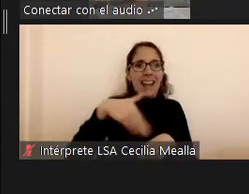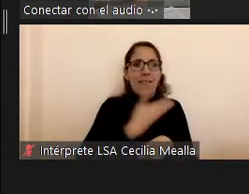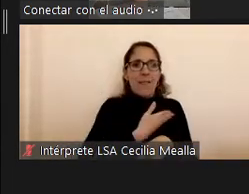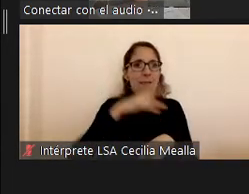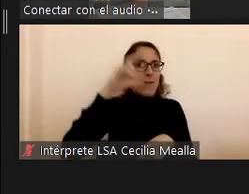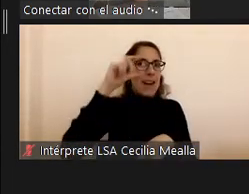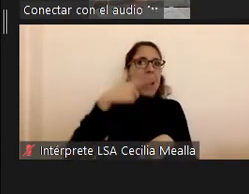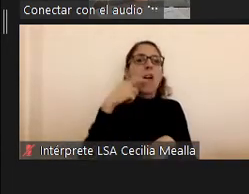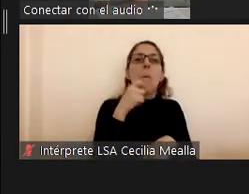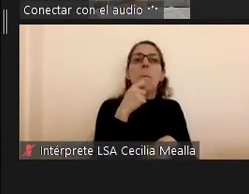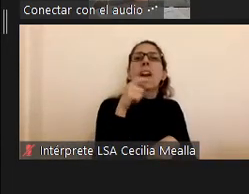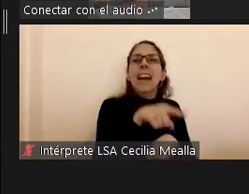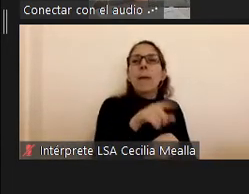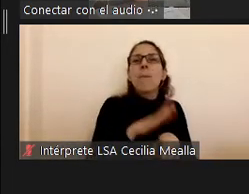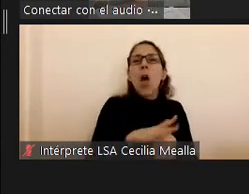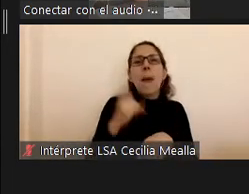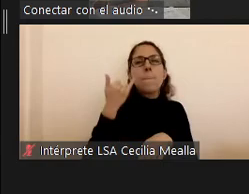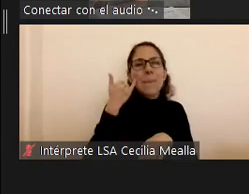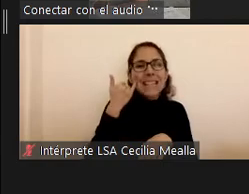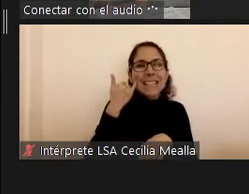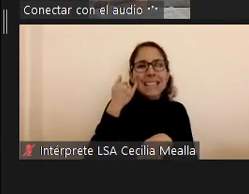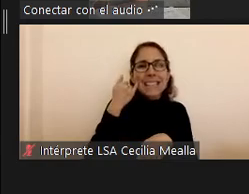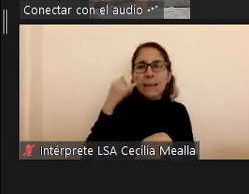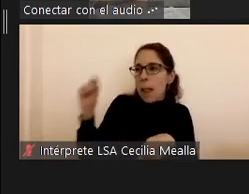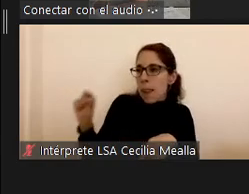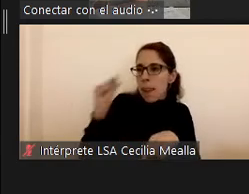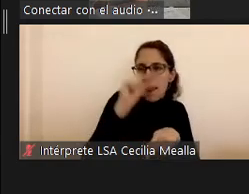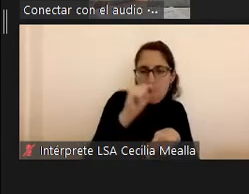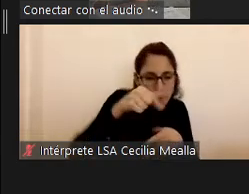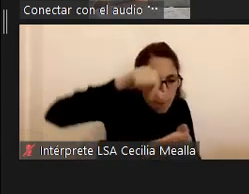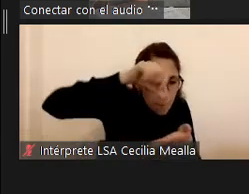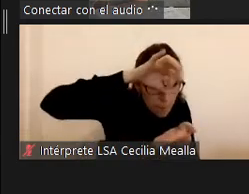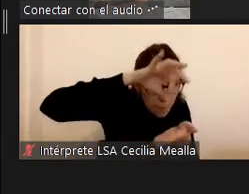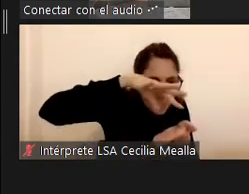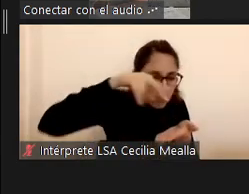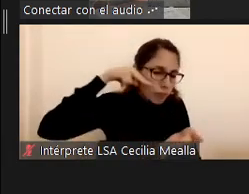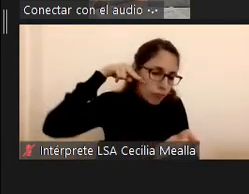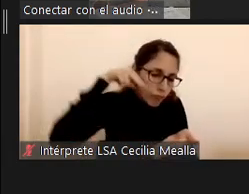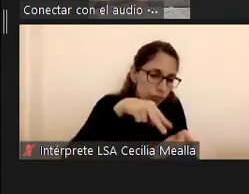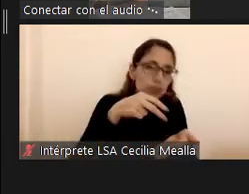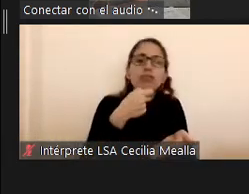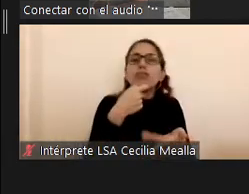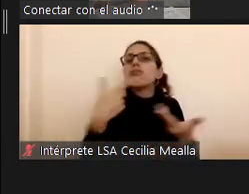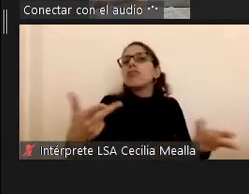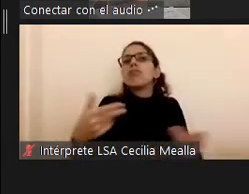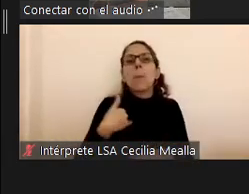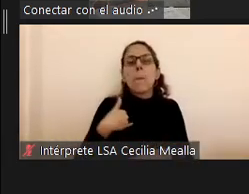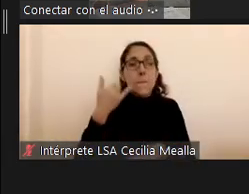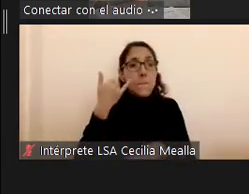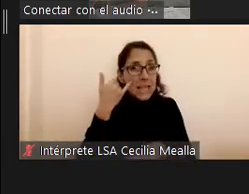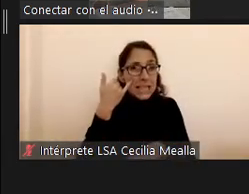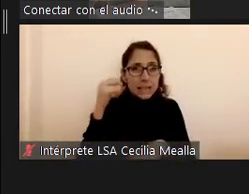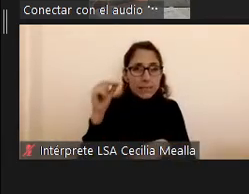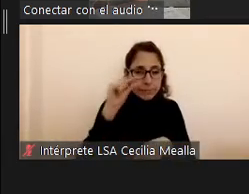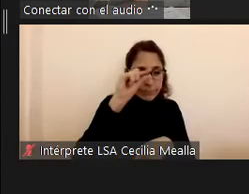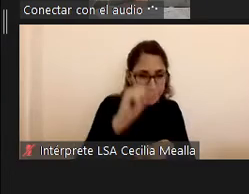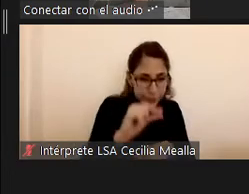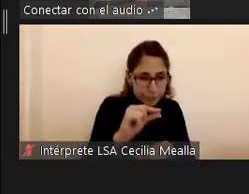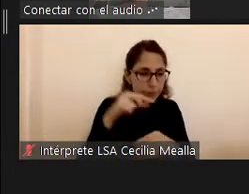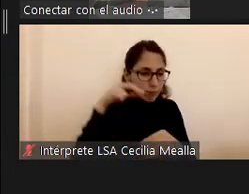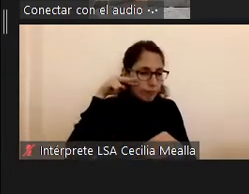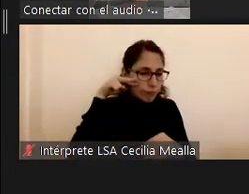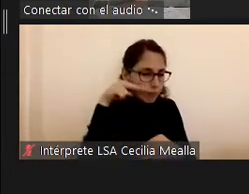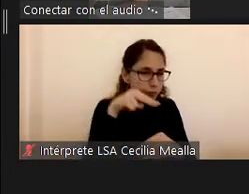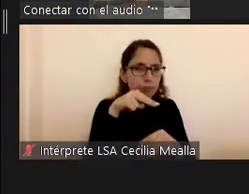imagen 7. Entonces, por ejemplo, cuando llega una muestra de orina al laboratorio, se